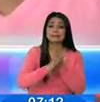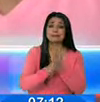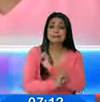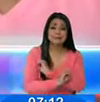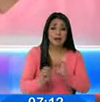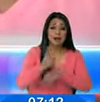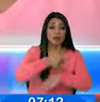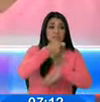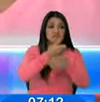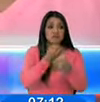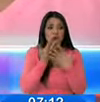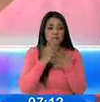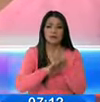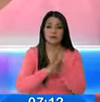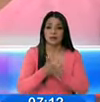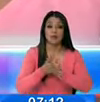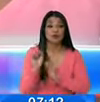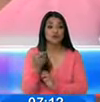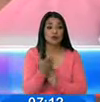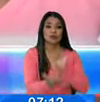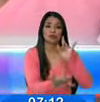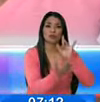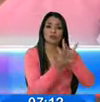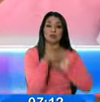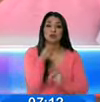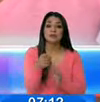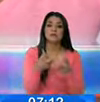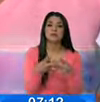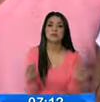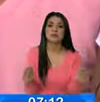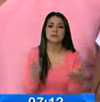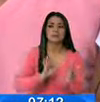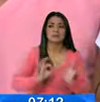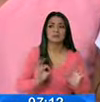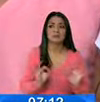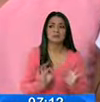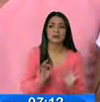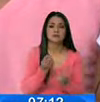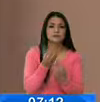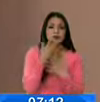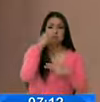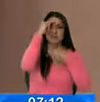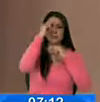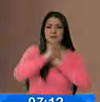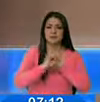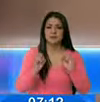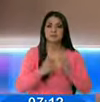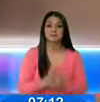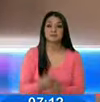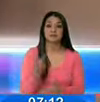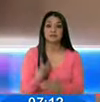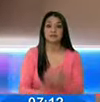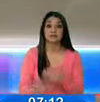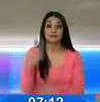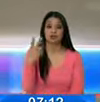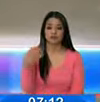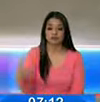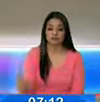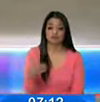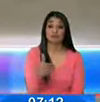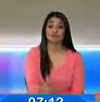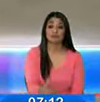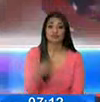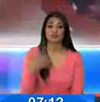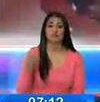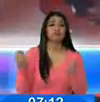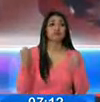nada lo único que nos comunican es que él se encuentra desaparecido y que no hay ninguna novedad dos niños que esperan a su padre hermanos